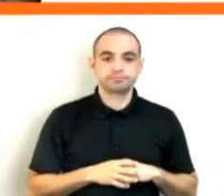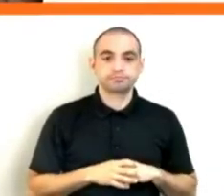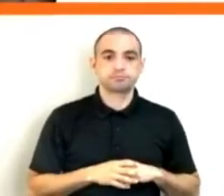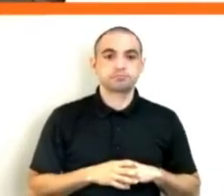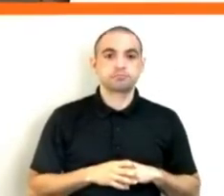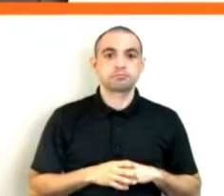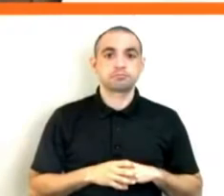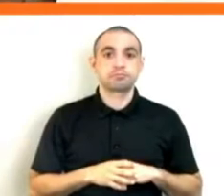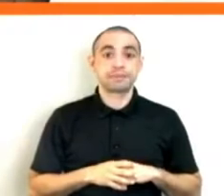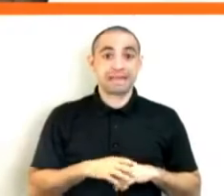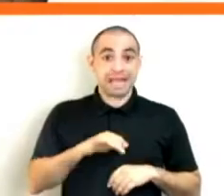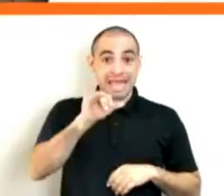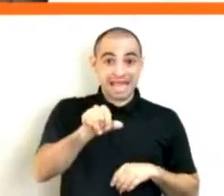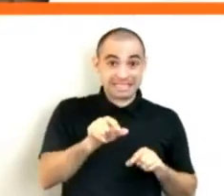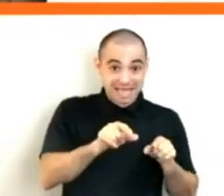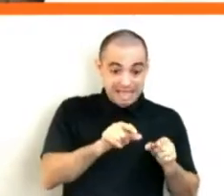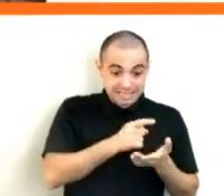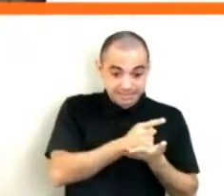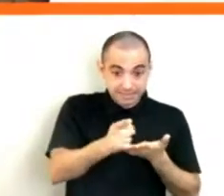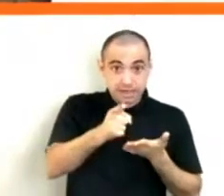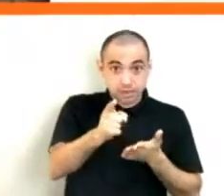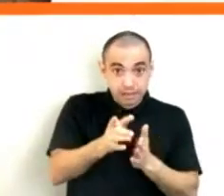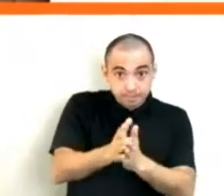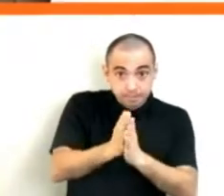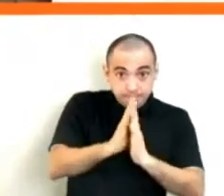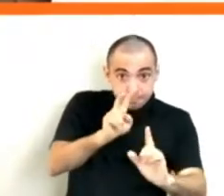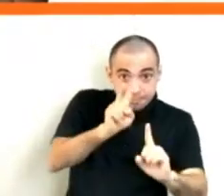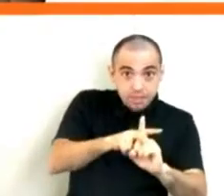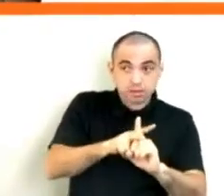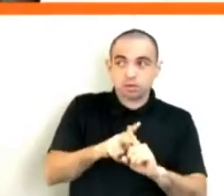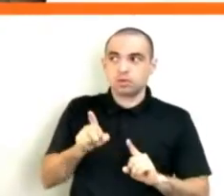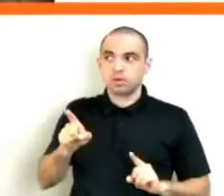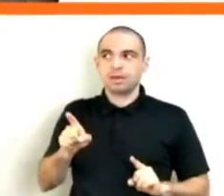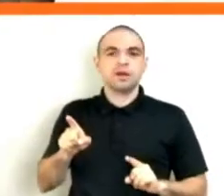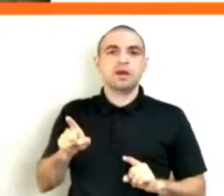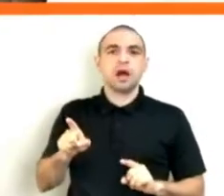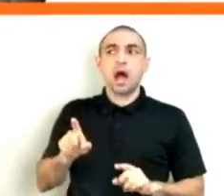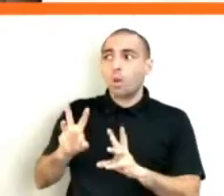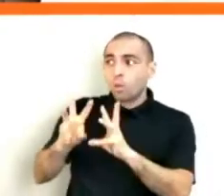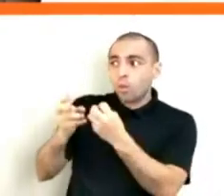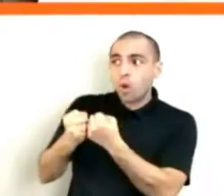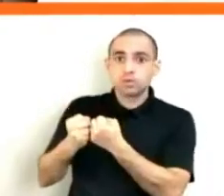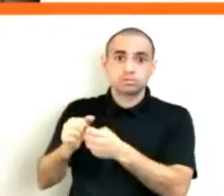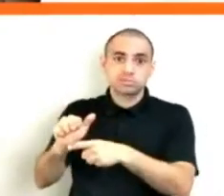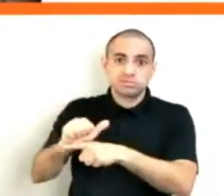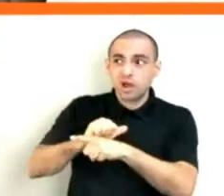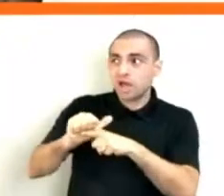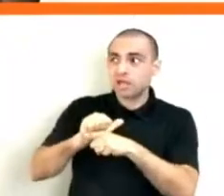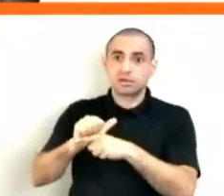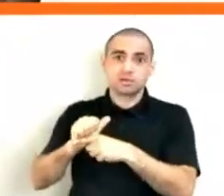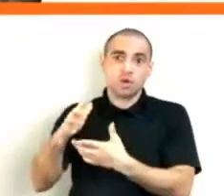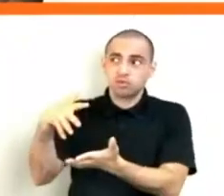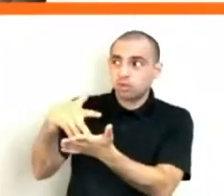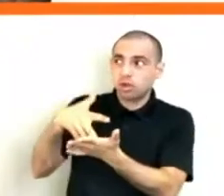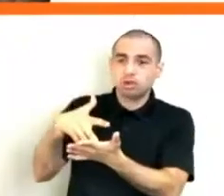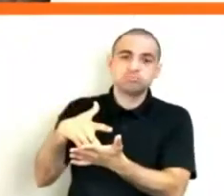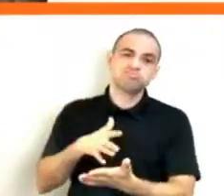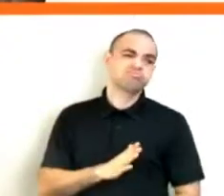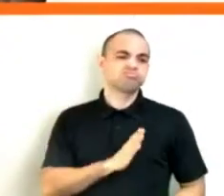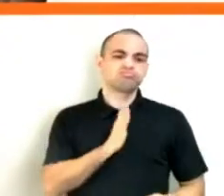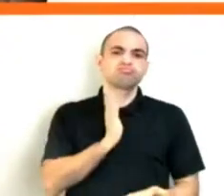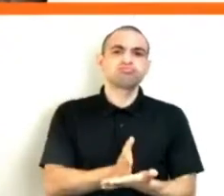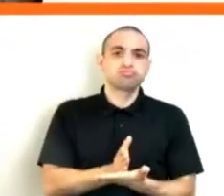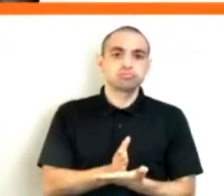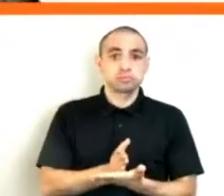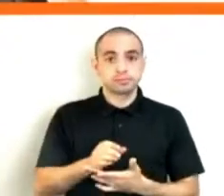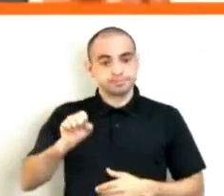adiestramiento en las semanas que está reclamando? Pues lo mismo, usted va a contestar sí o no, si en alguna de estas semanas que está reclamando dejó de estudiar. Y volvemos, esta pregunta